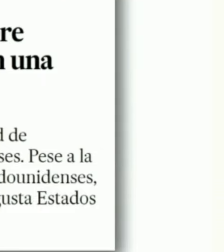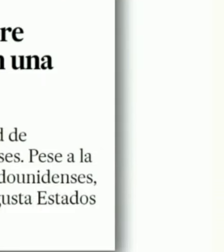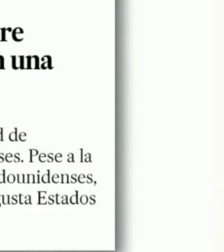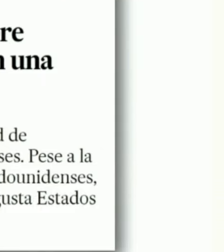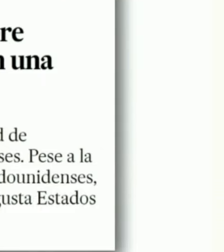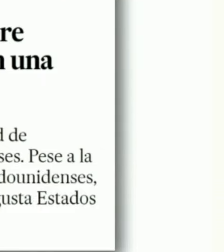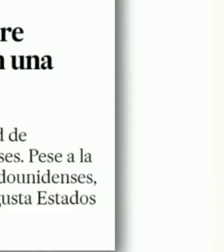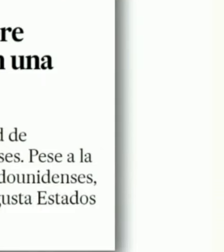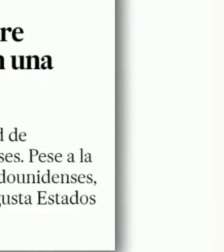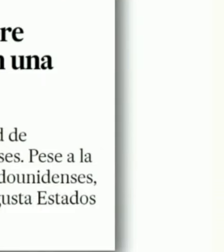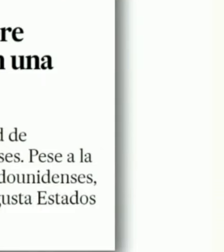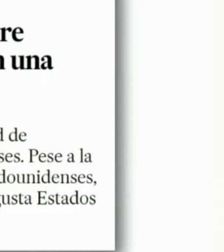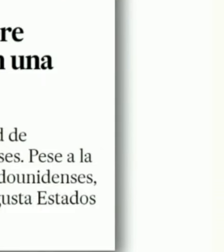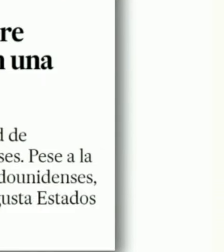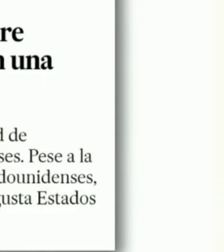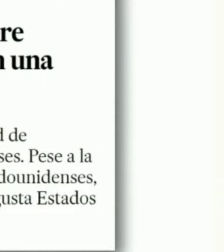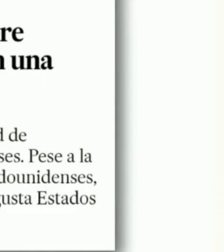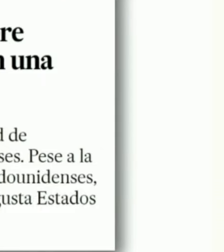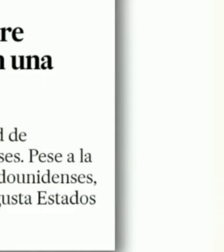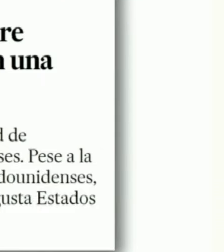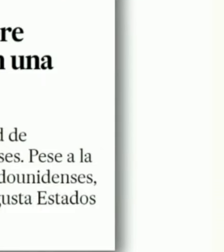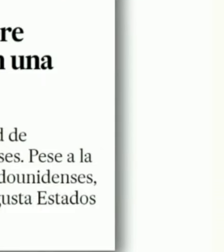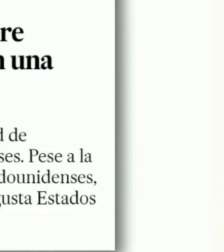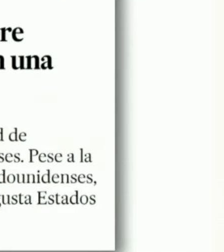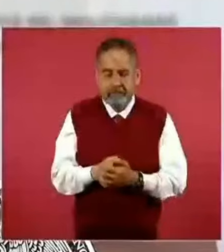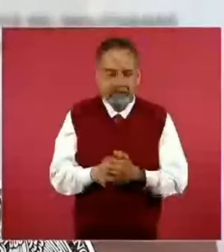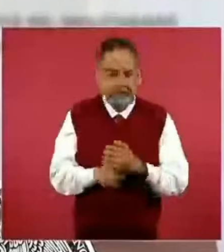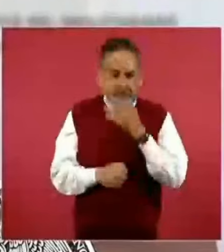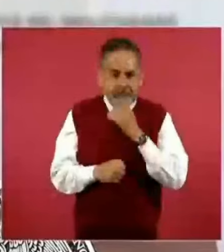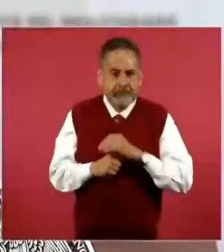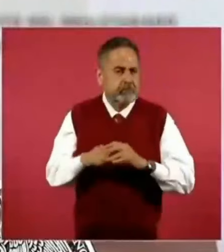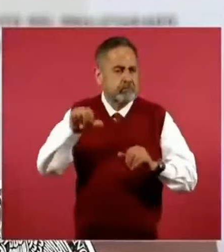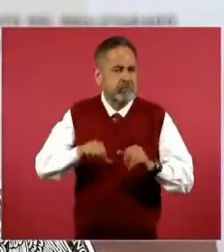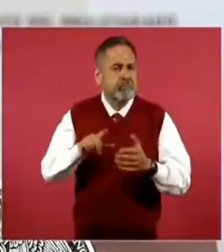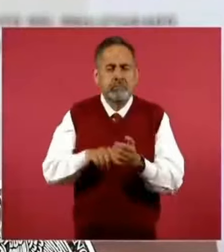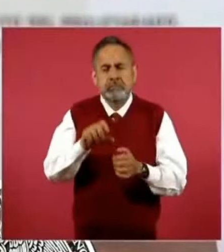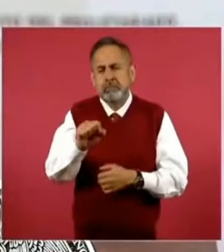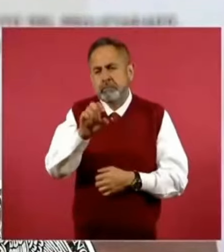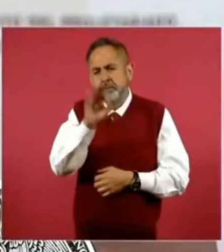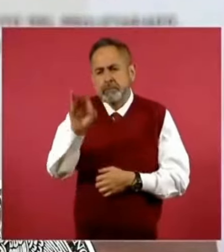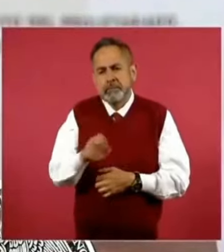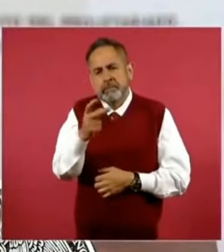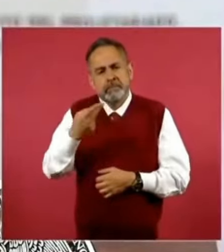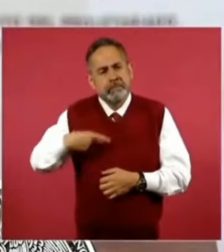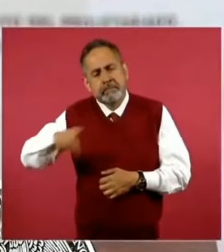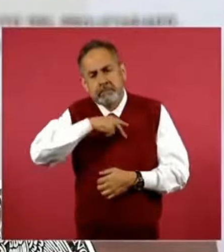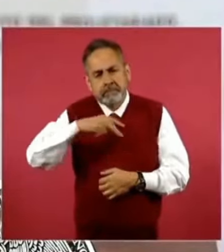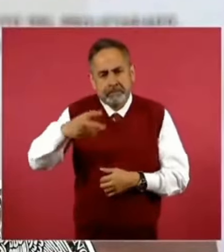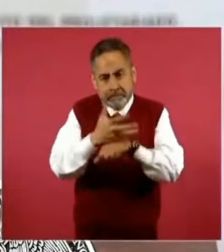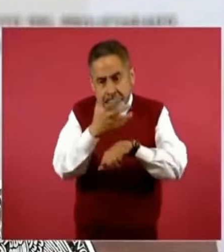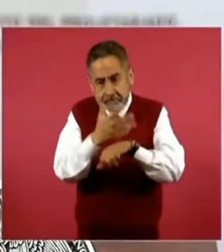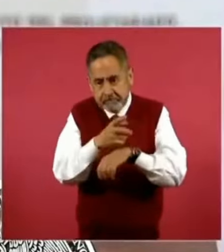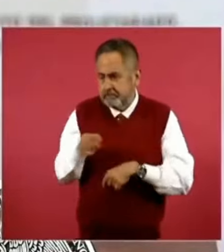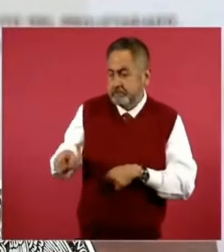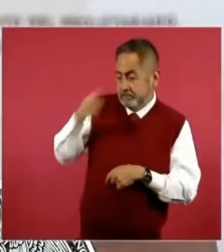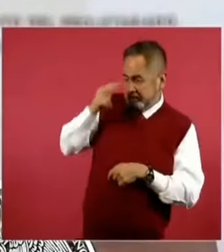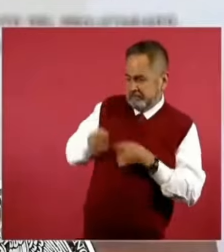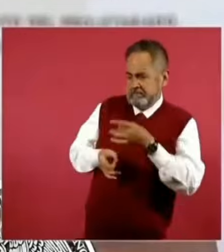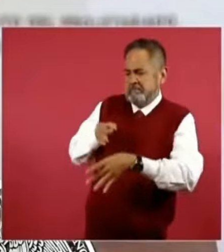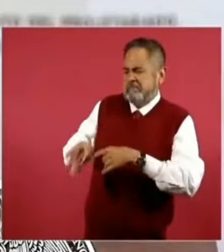demócrata, sino entre el público en general. Hoy, 60% de los estadounidenses tienen una visión desfavorable de